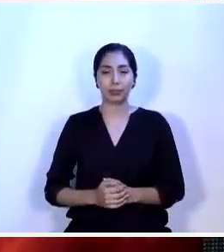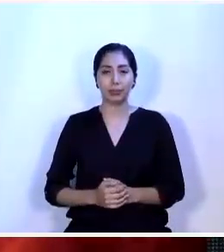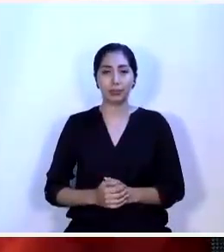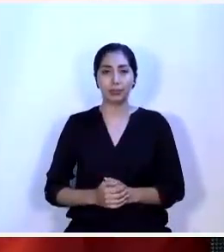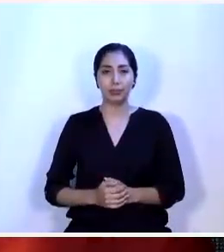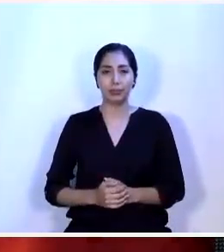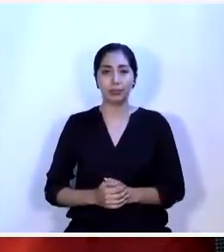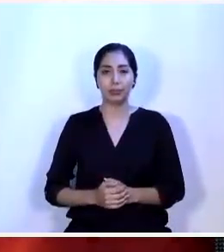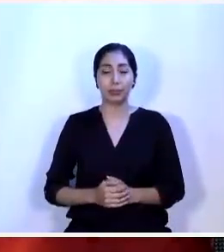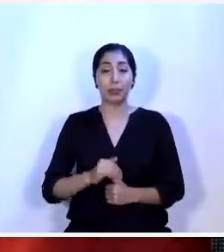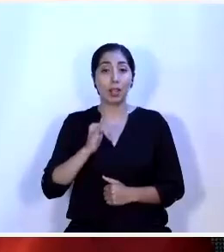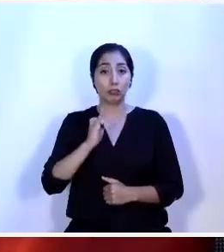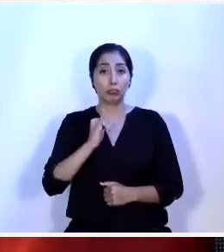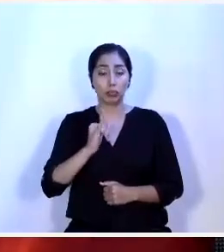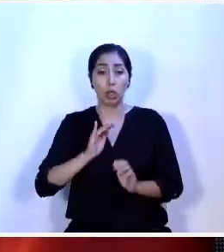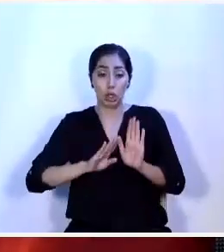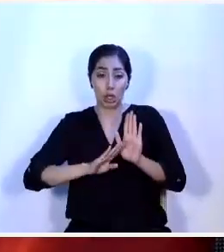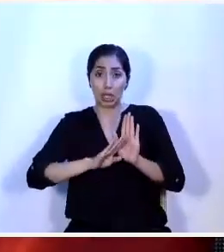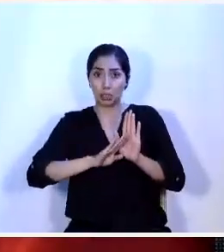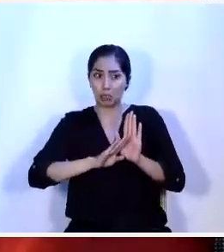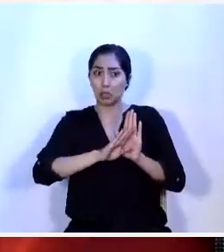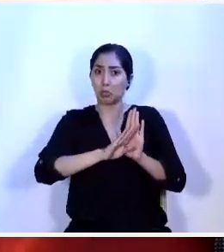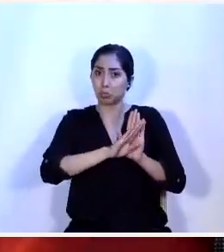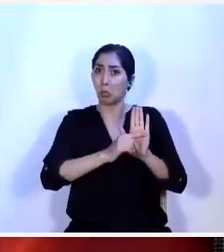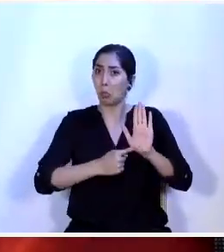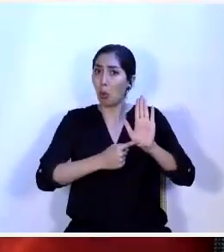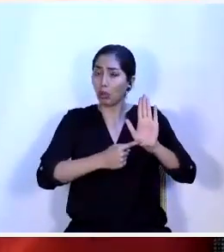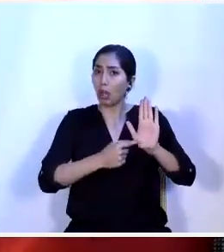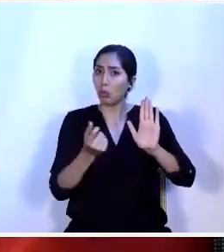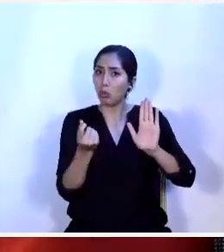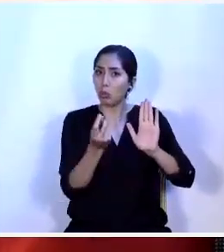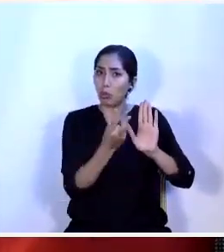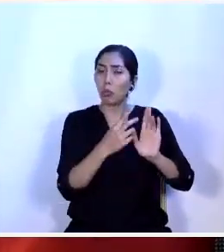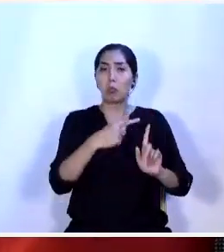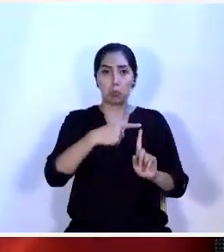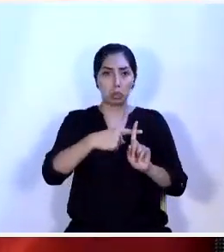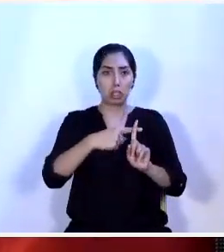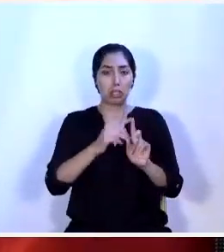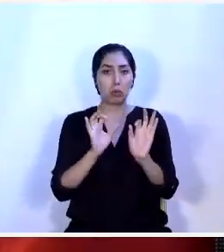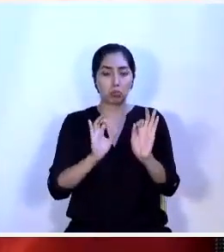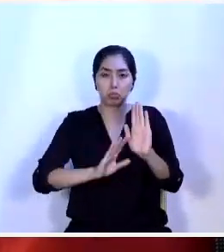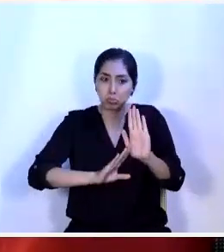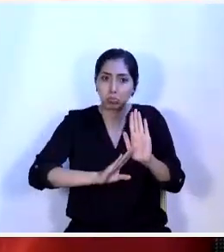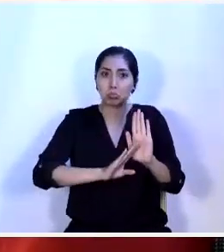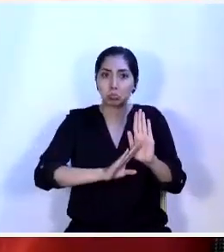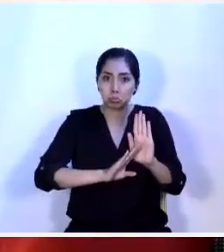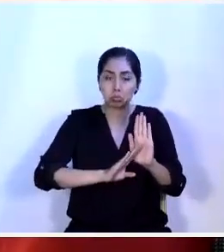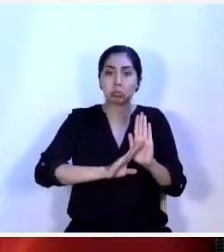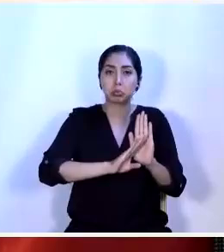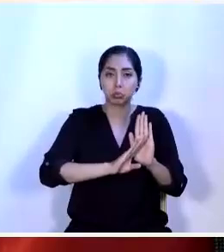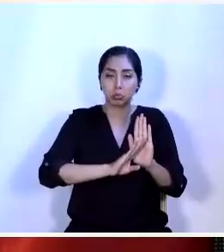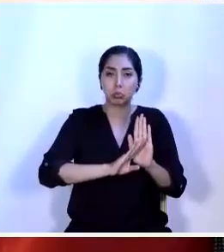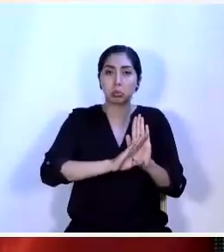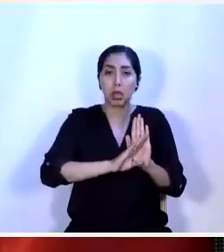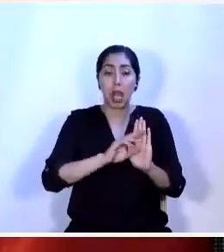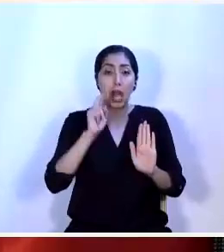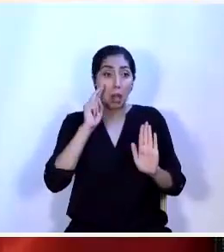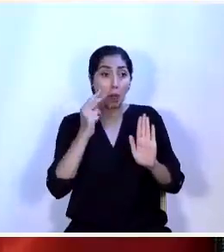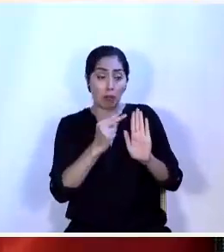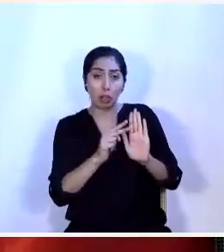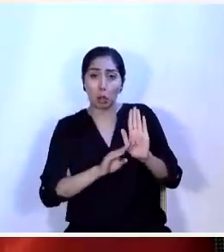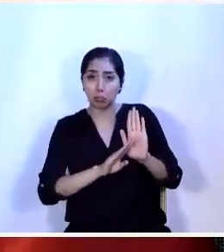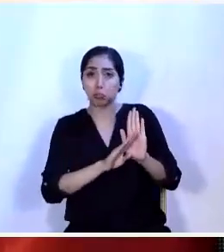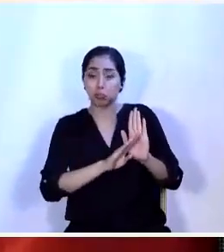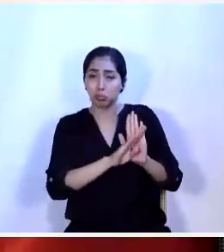Aunque el crecimiento, todos sabemos, muestra cifras positivas, la recuperación que hemos visto